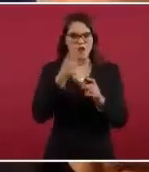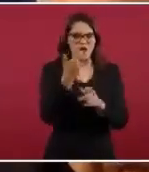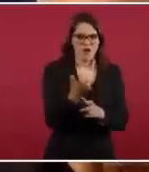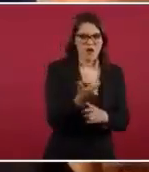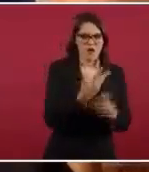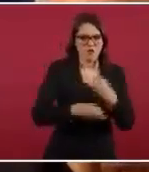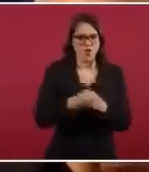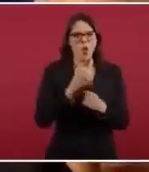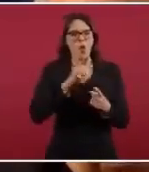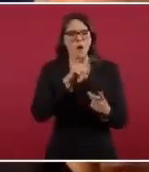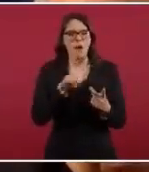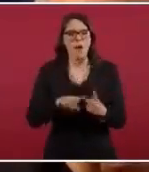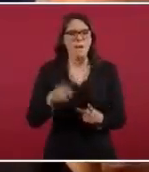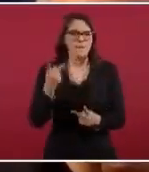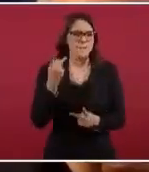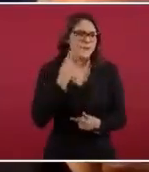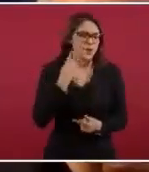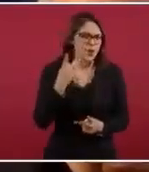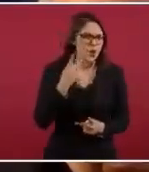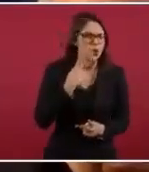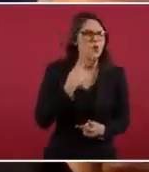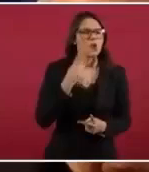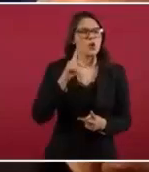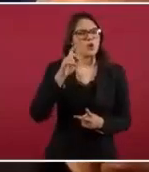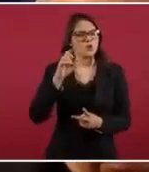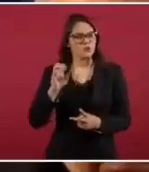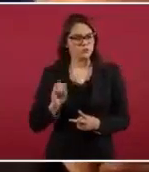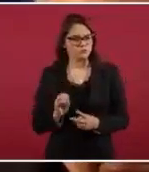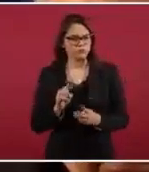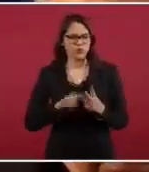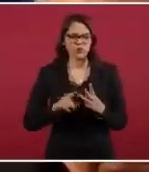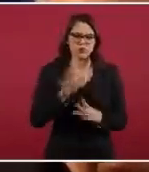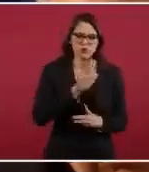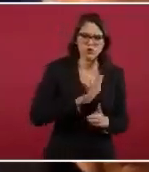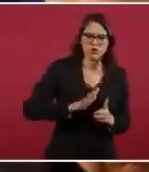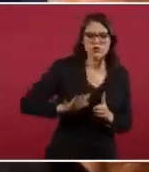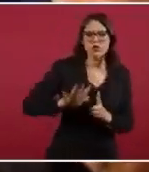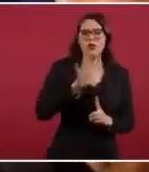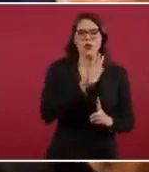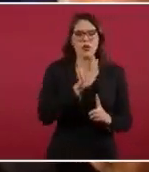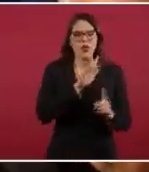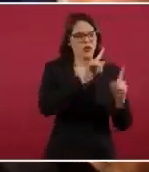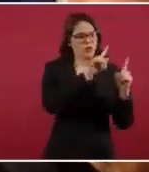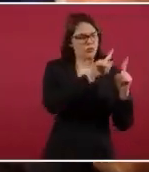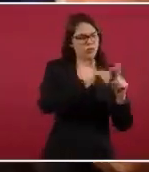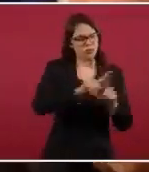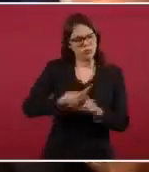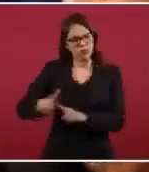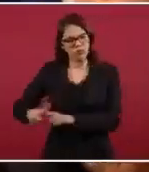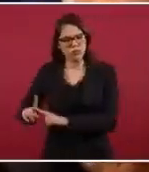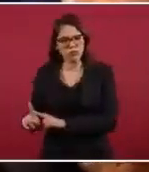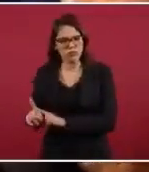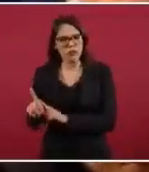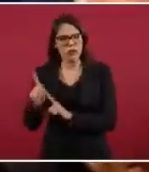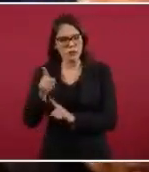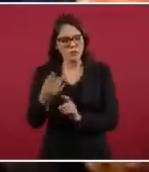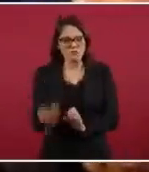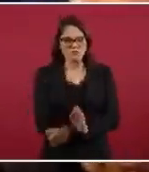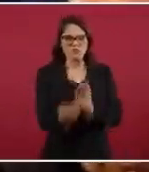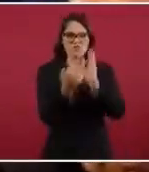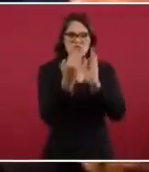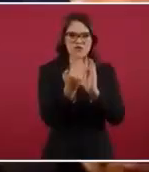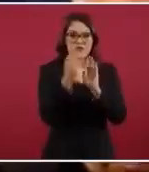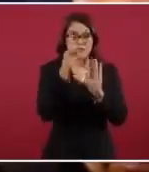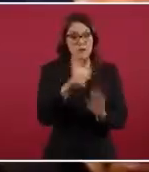poderes políticos, poderes sociales, de todos los poderes, hizo que se ganara